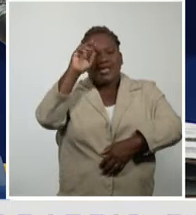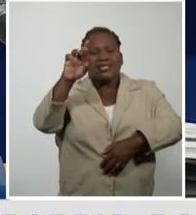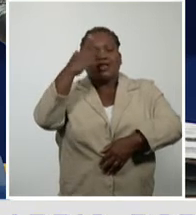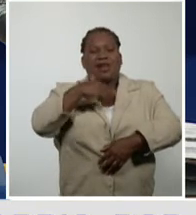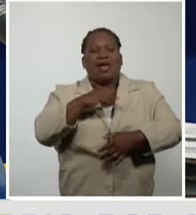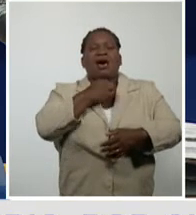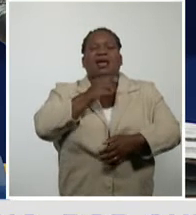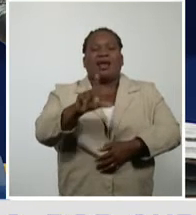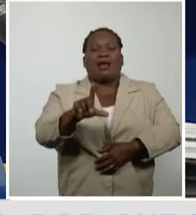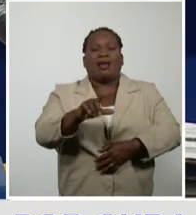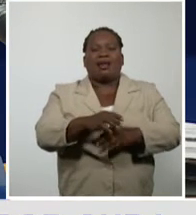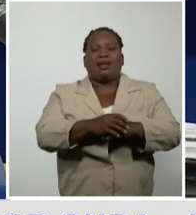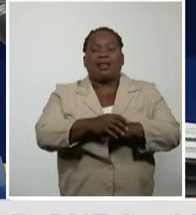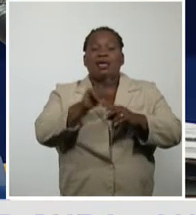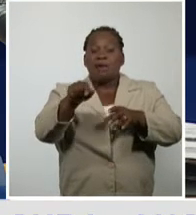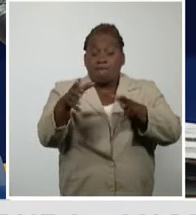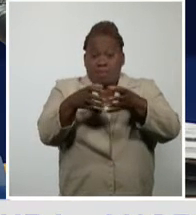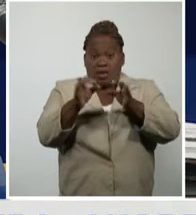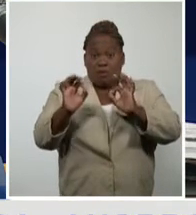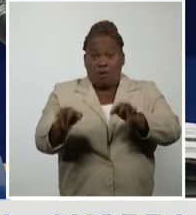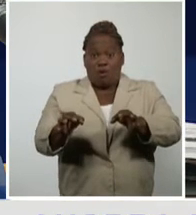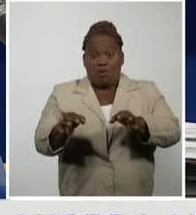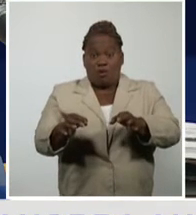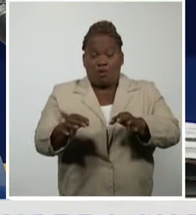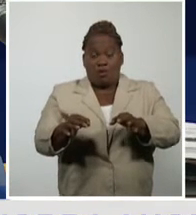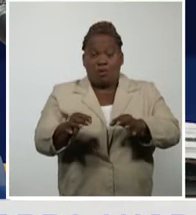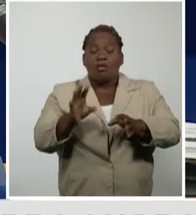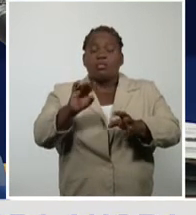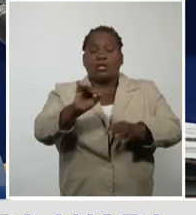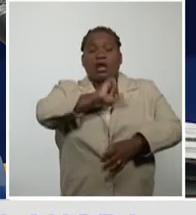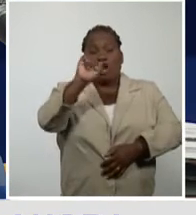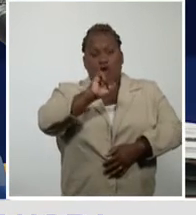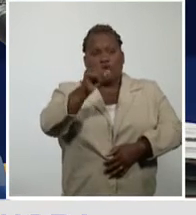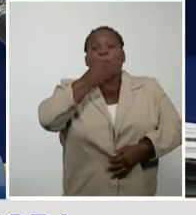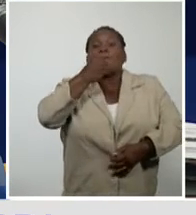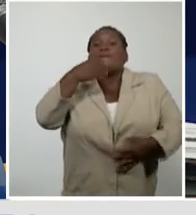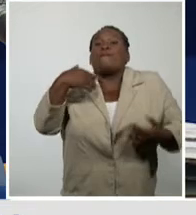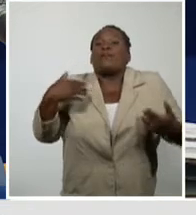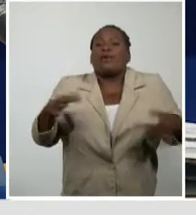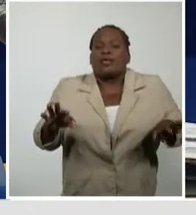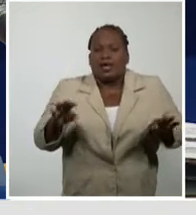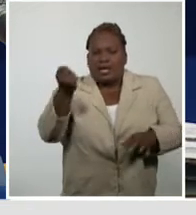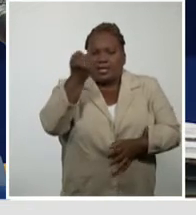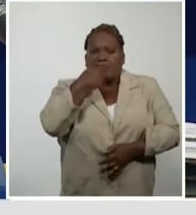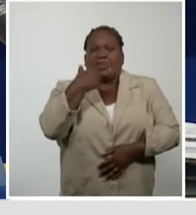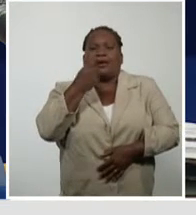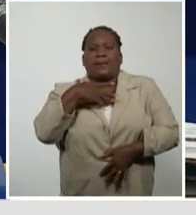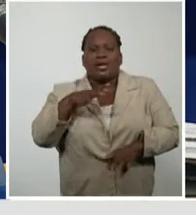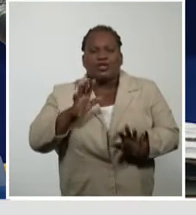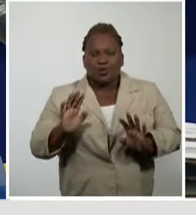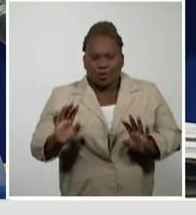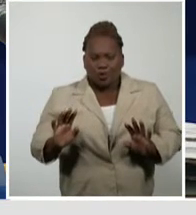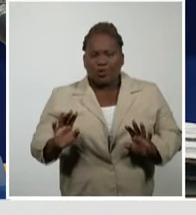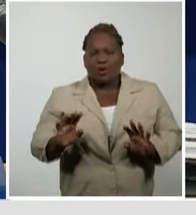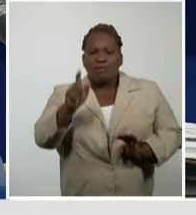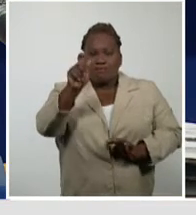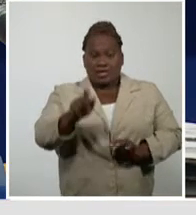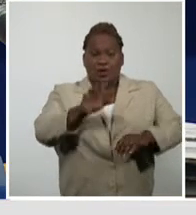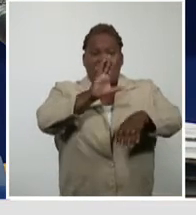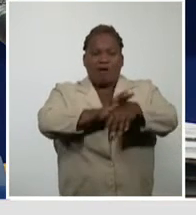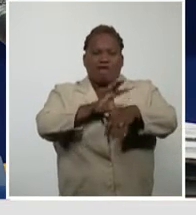y ellos mismos plantean que este logro podría convertirse en un tratamiento para los pacientes con